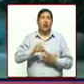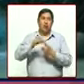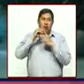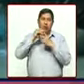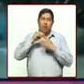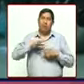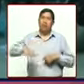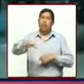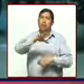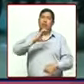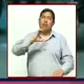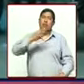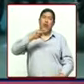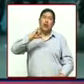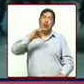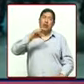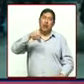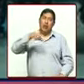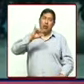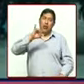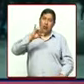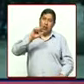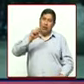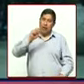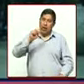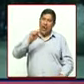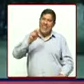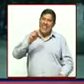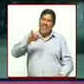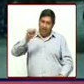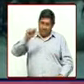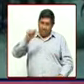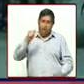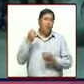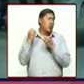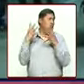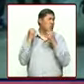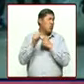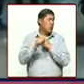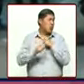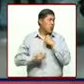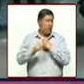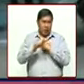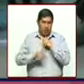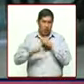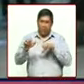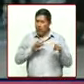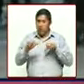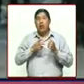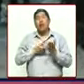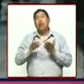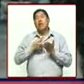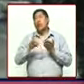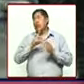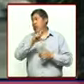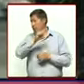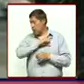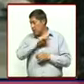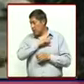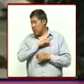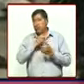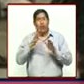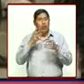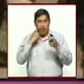la Chiquitania, ¿no es cierto?, donde es la mayor parte de daño que se está produciendo. Lo cierto es que, a ver, la policía sí